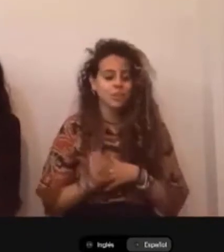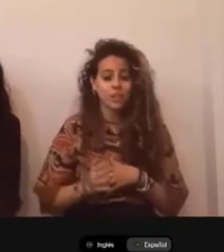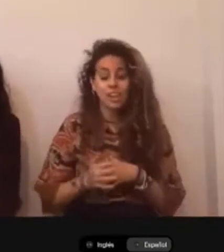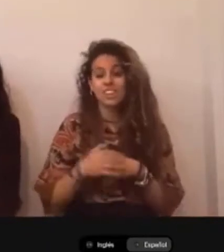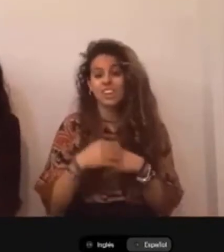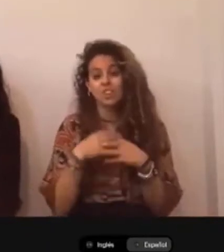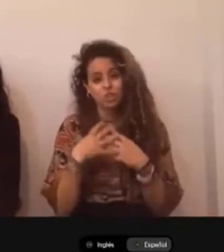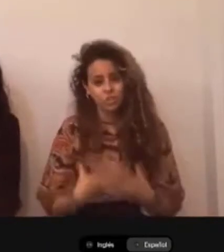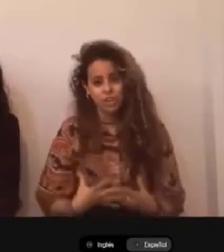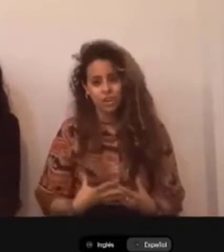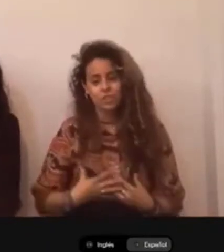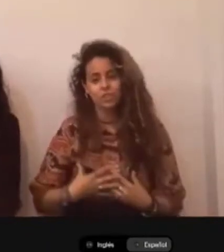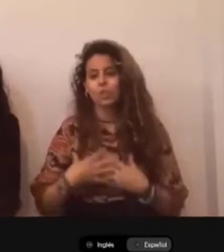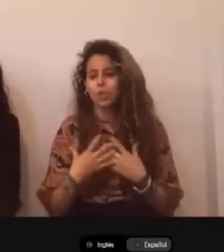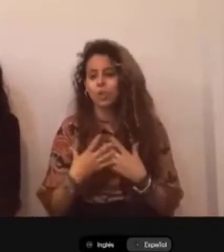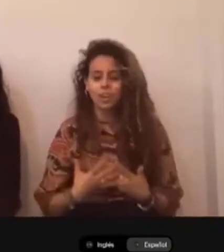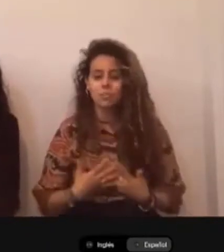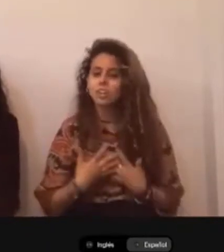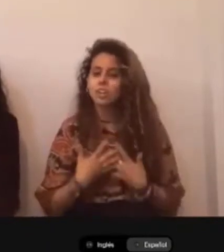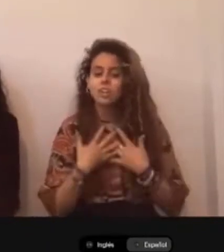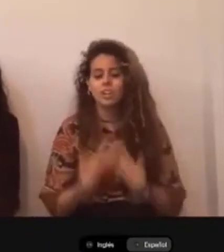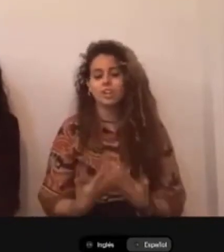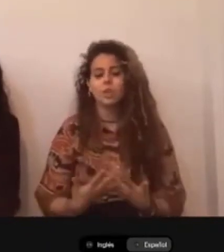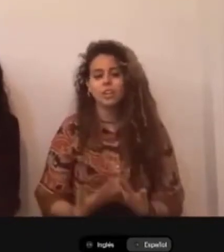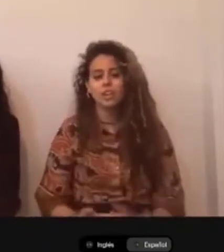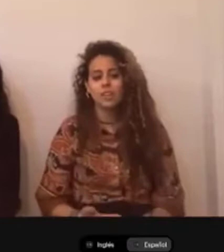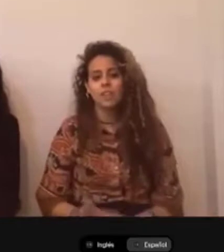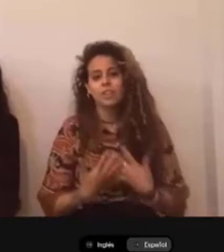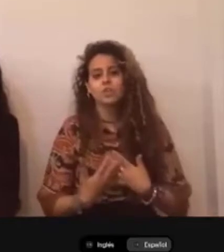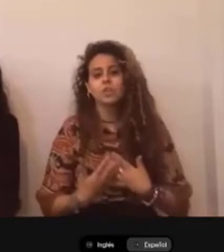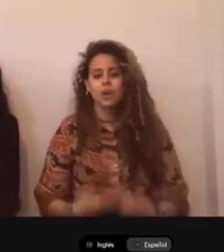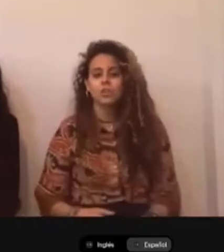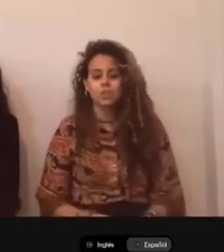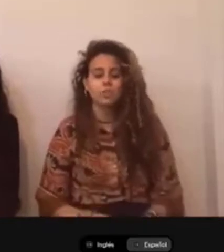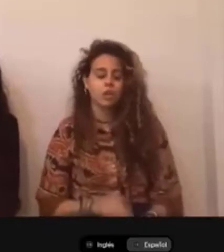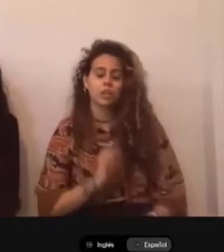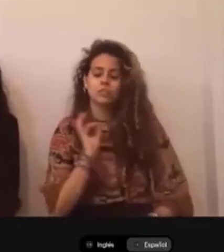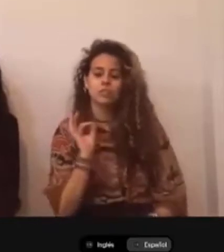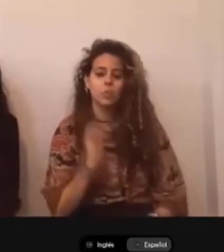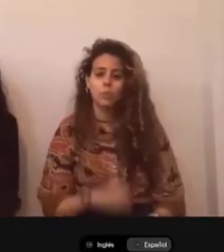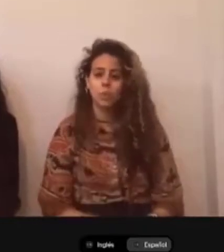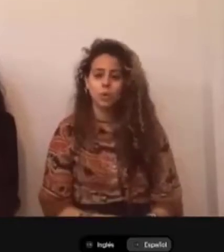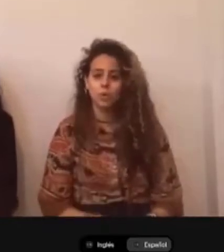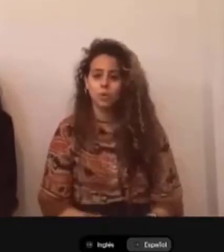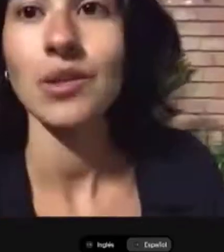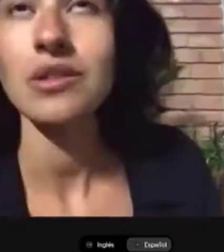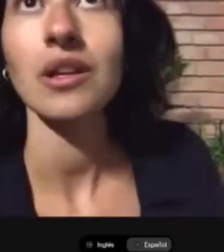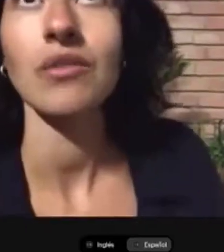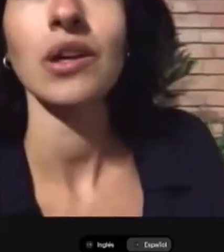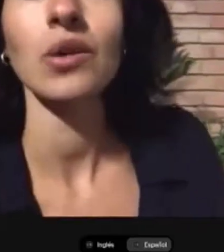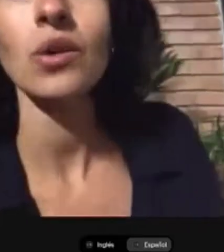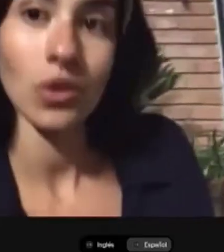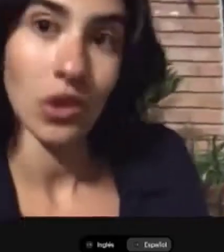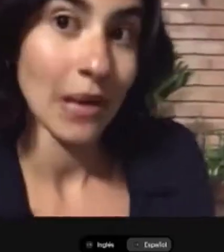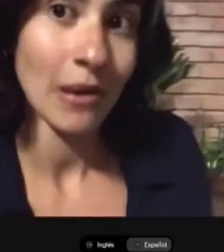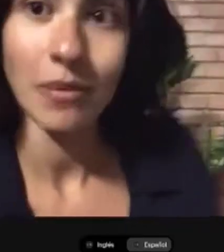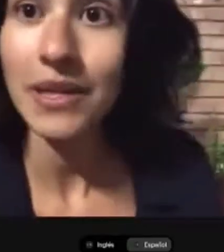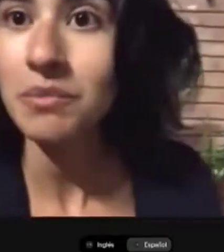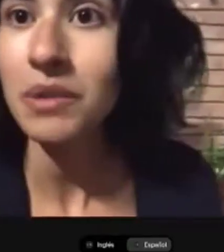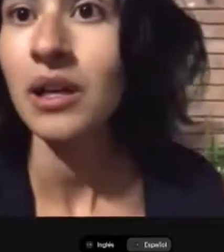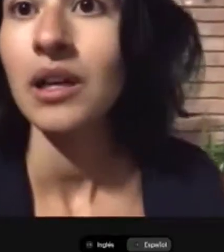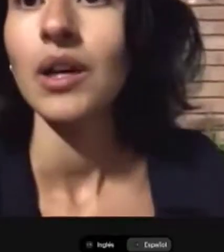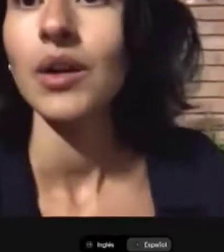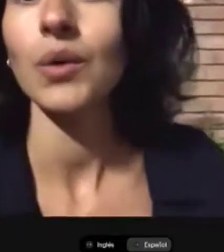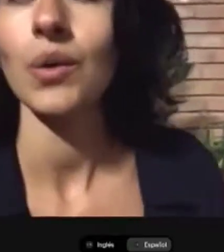de pasárnoslo bien y de que todo salga bien. Todos queríamos que todo saliera bien y eso para nosotros fue un apoyo. CIETO significó conocerme a